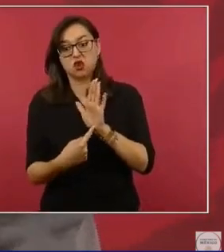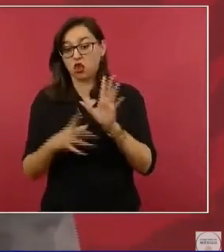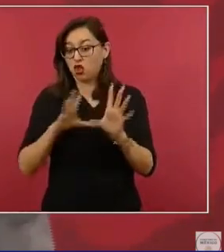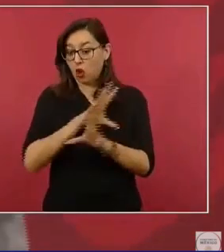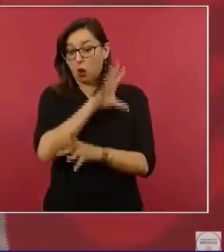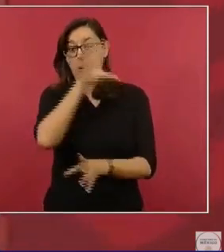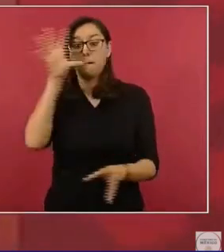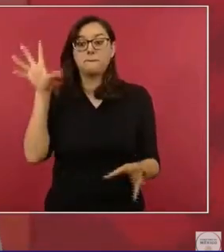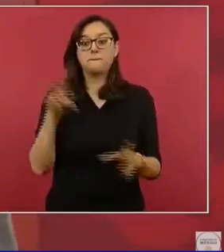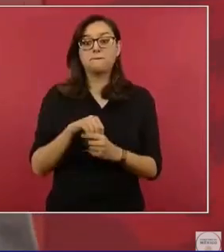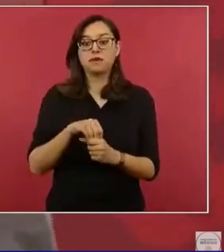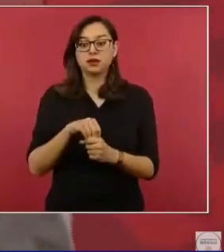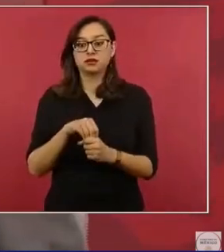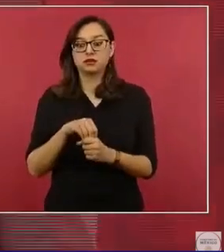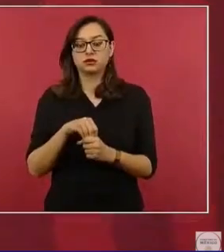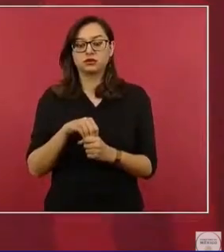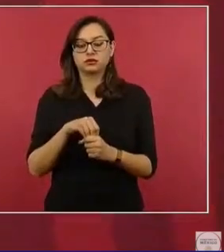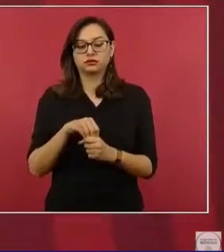de